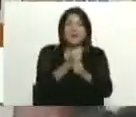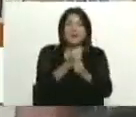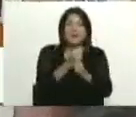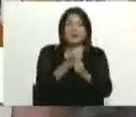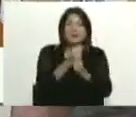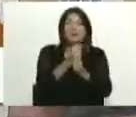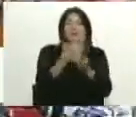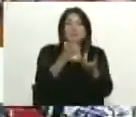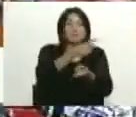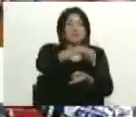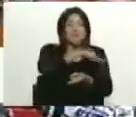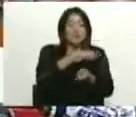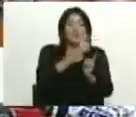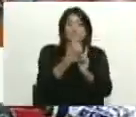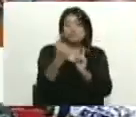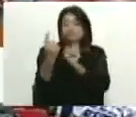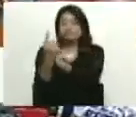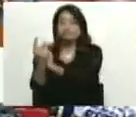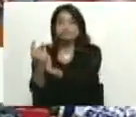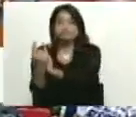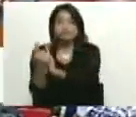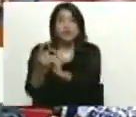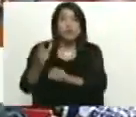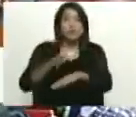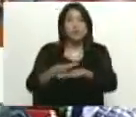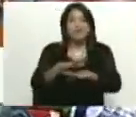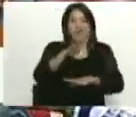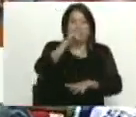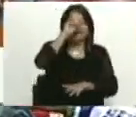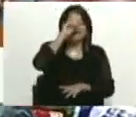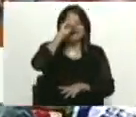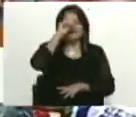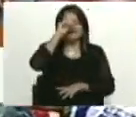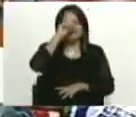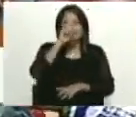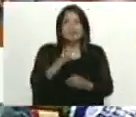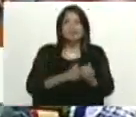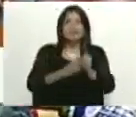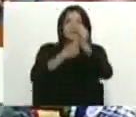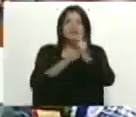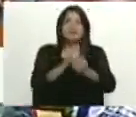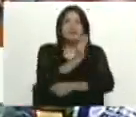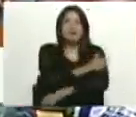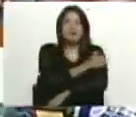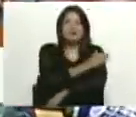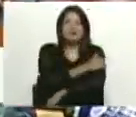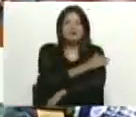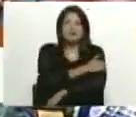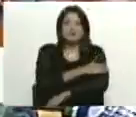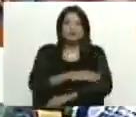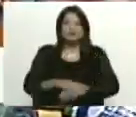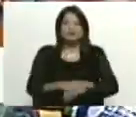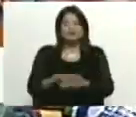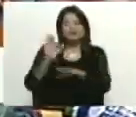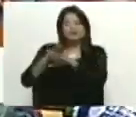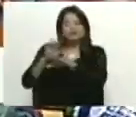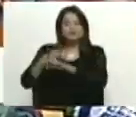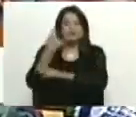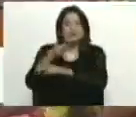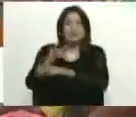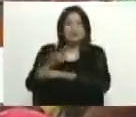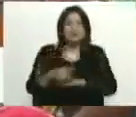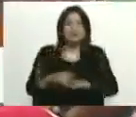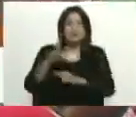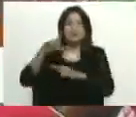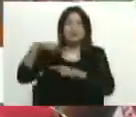Decepcionados de la dirigencia opositora, decepcionados de los que le engañaron, que le dijeron mañana se va Nicolás y primero se van